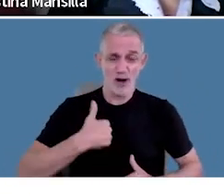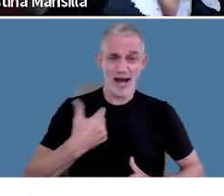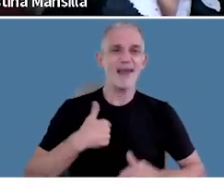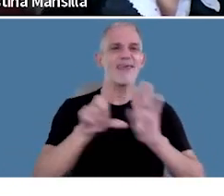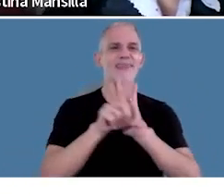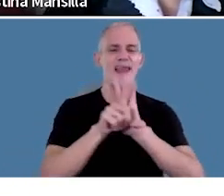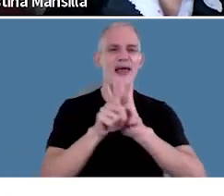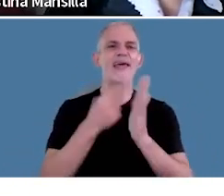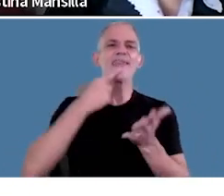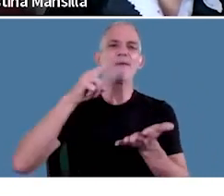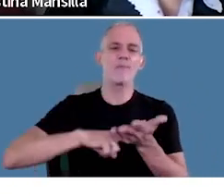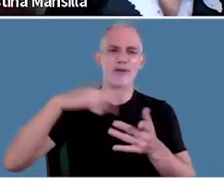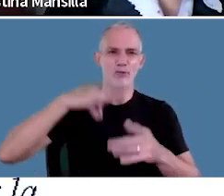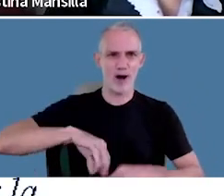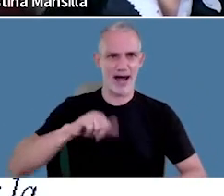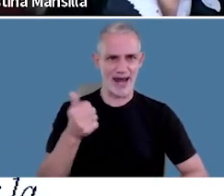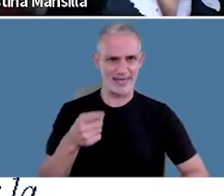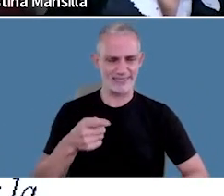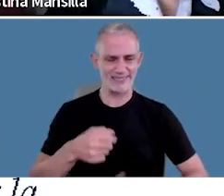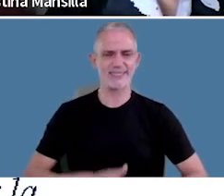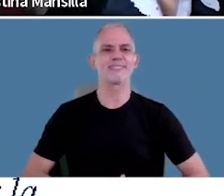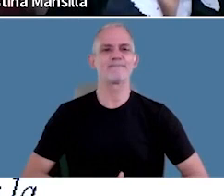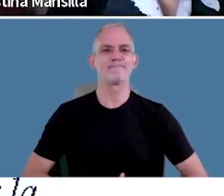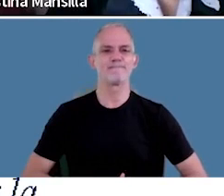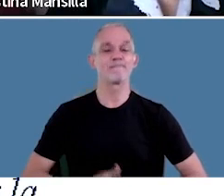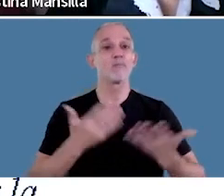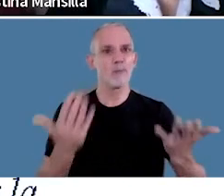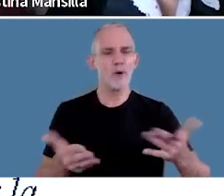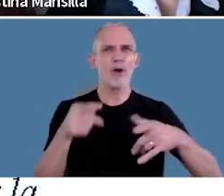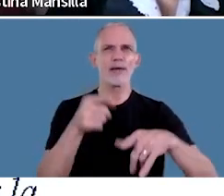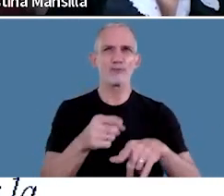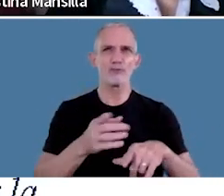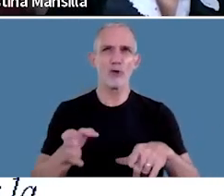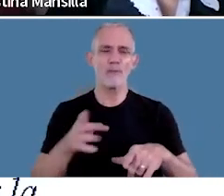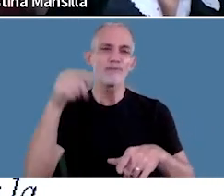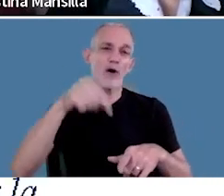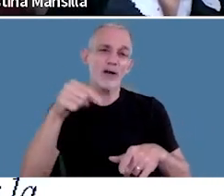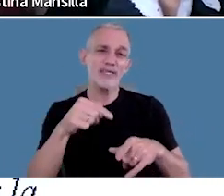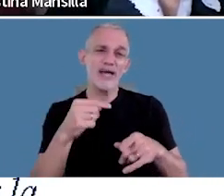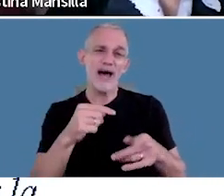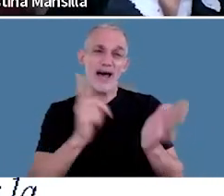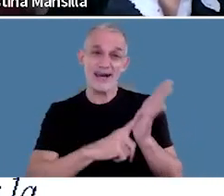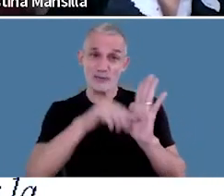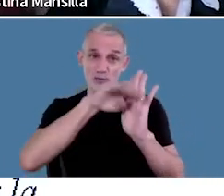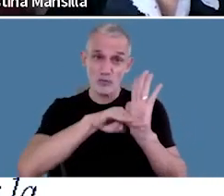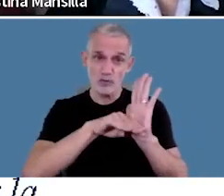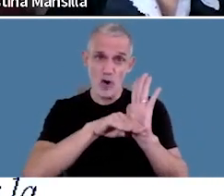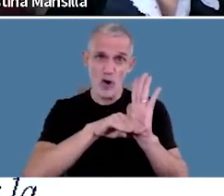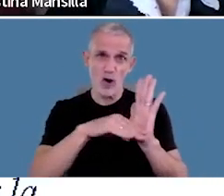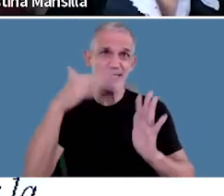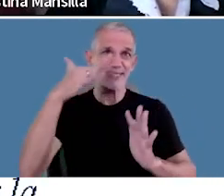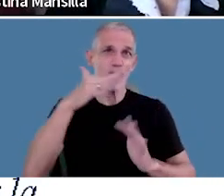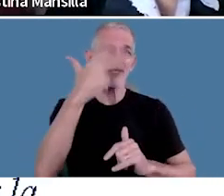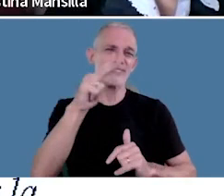de impuesto a las ganancias. Por ello, con esta resolución se hace un análisis